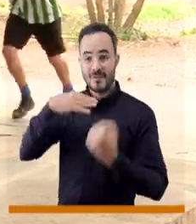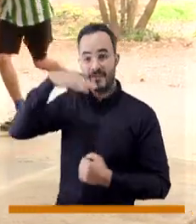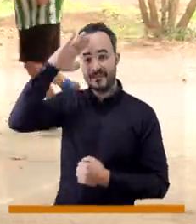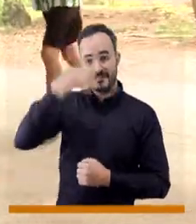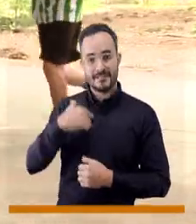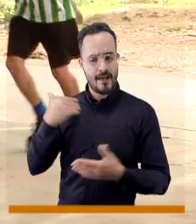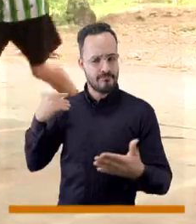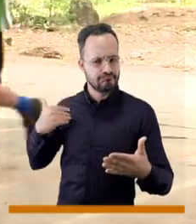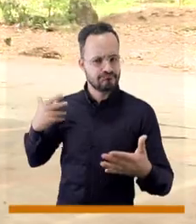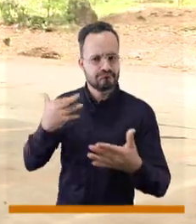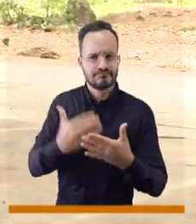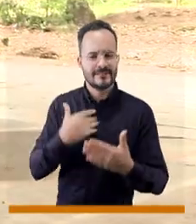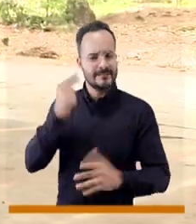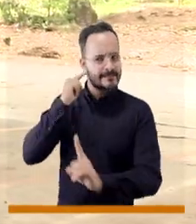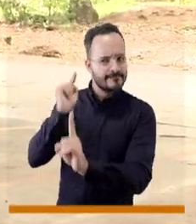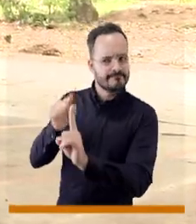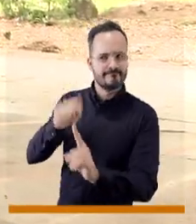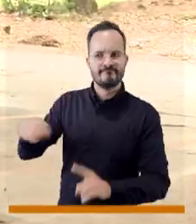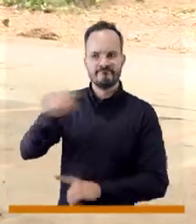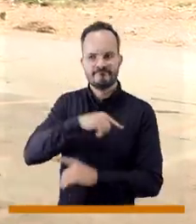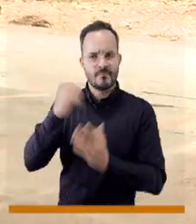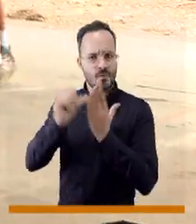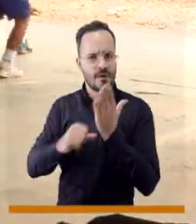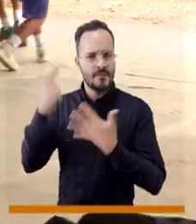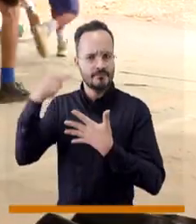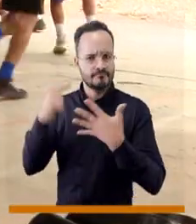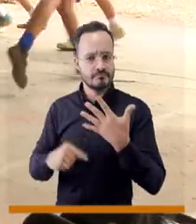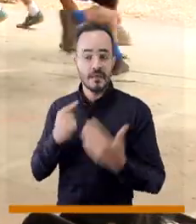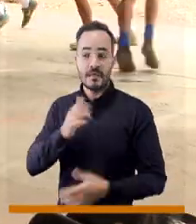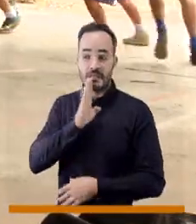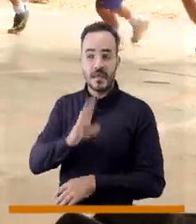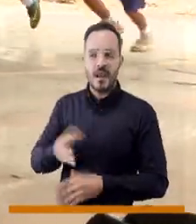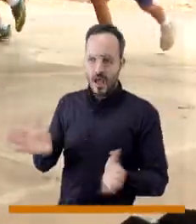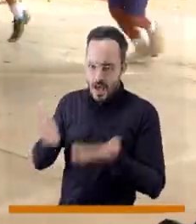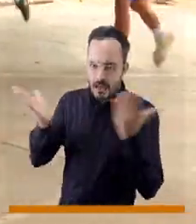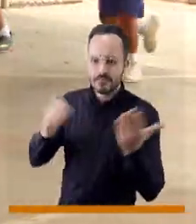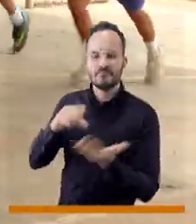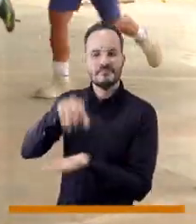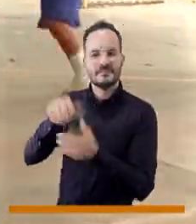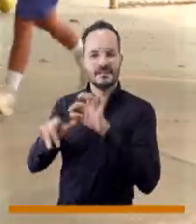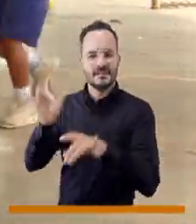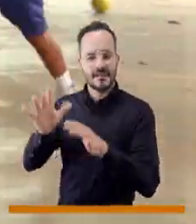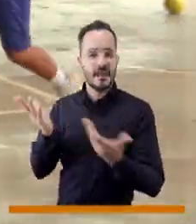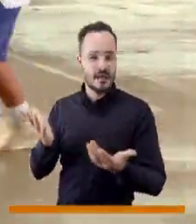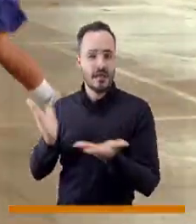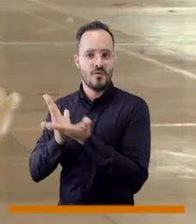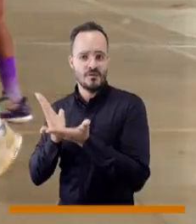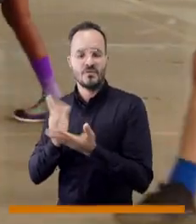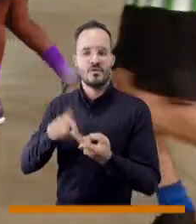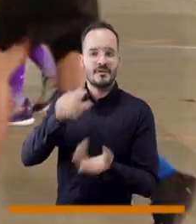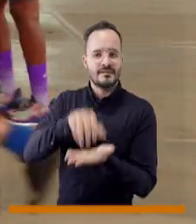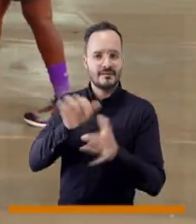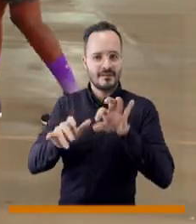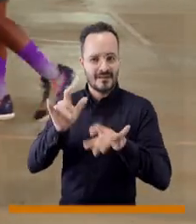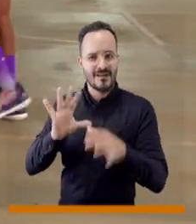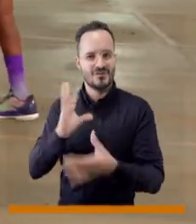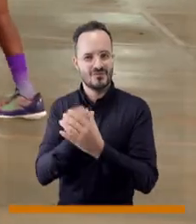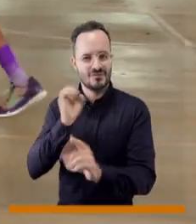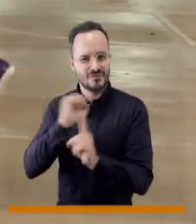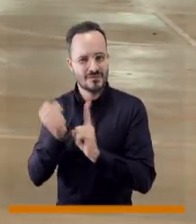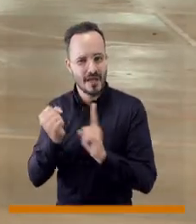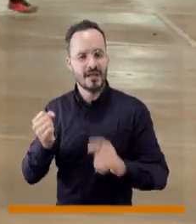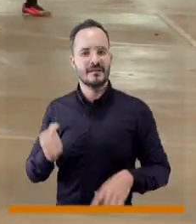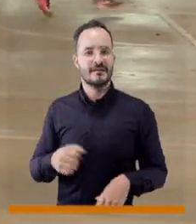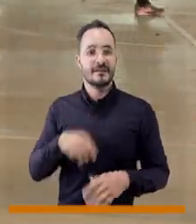Consejo de Medellín en todos sus programas, tanto los programas que administra la Secretaría de Educación como la Secretaría de Inclusión Social y Salud, y